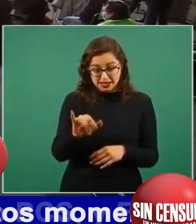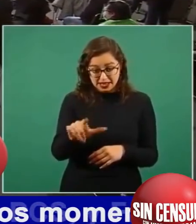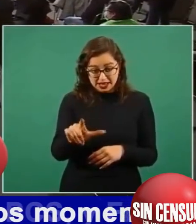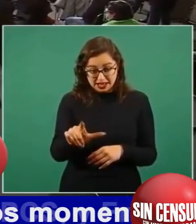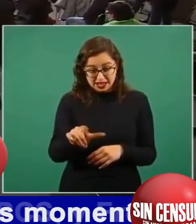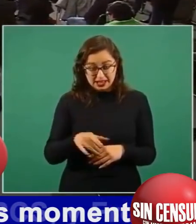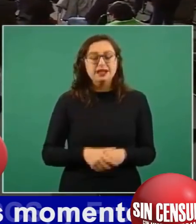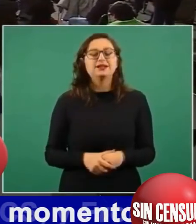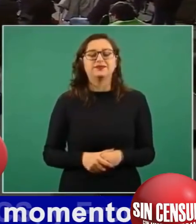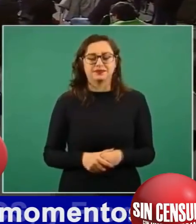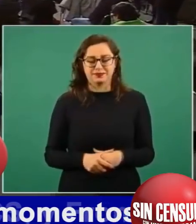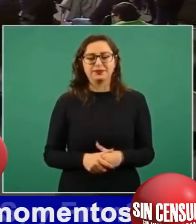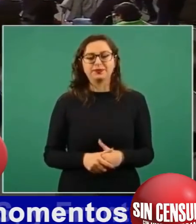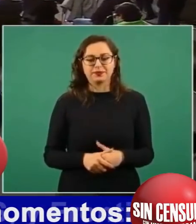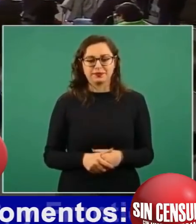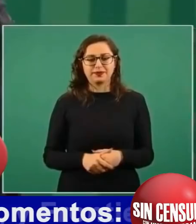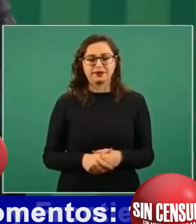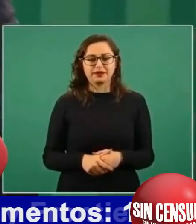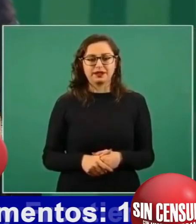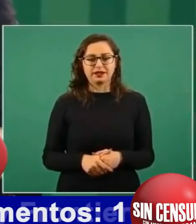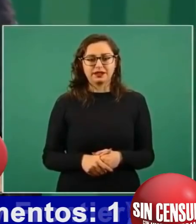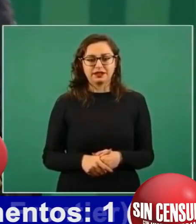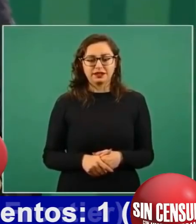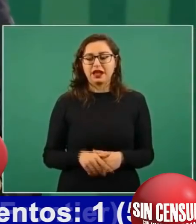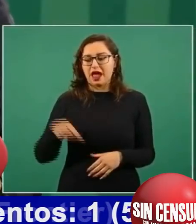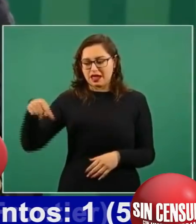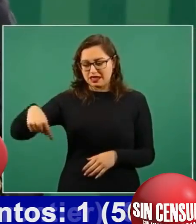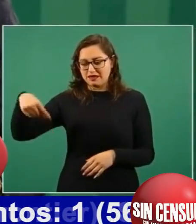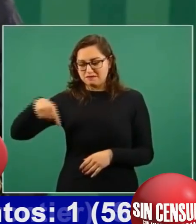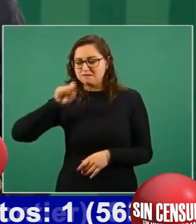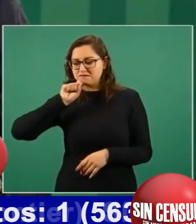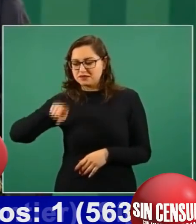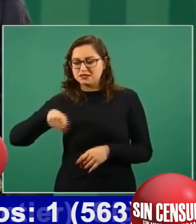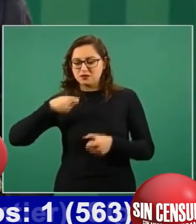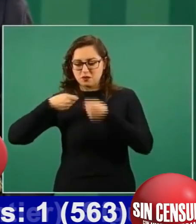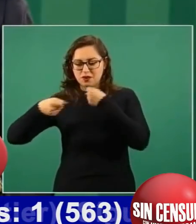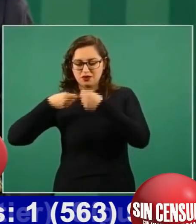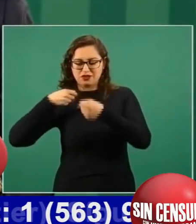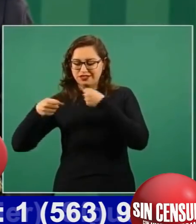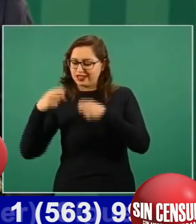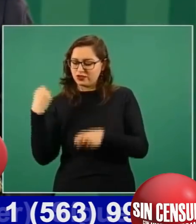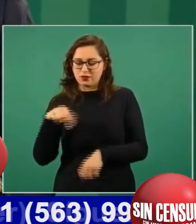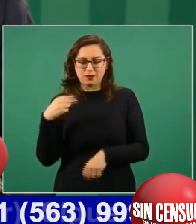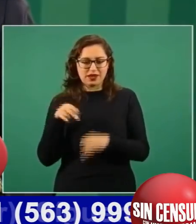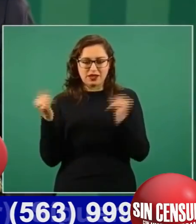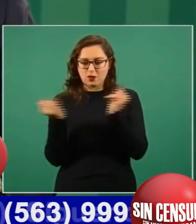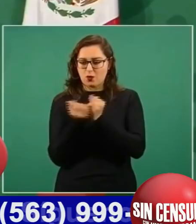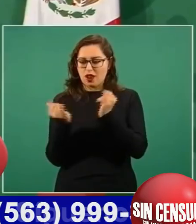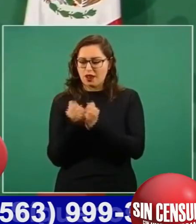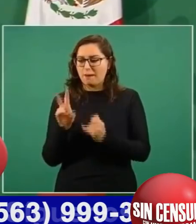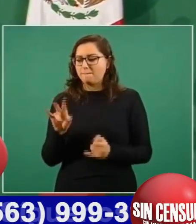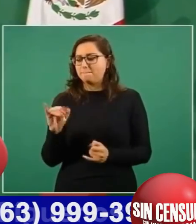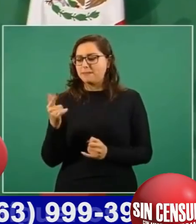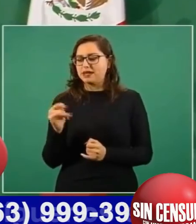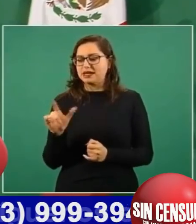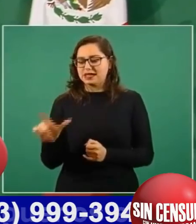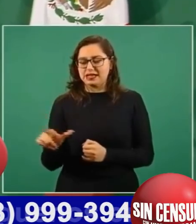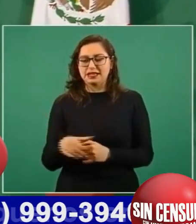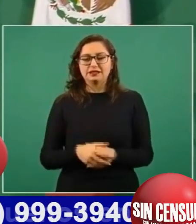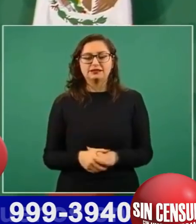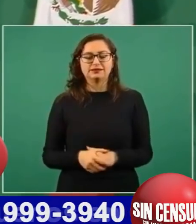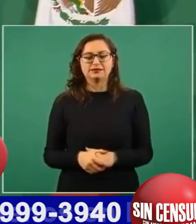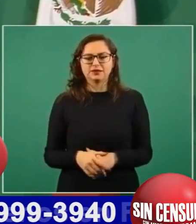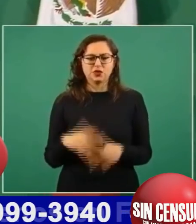Es que hay un periodista Vigil de la época de la Reforma y de la República